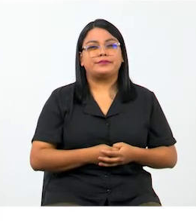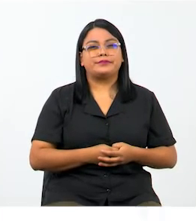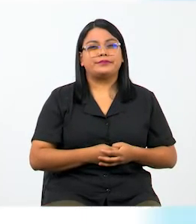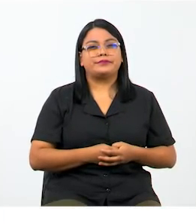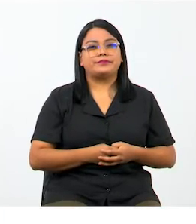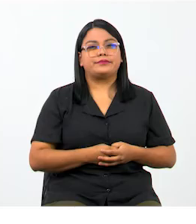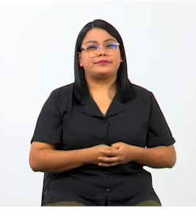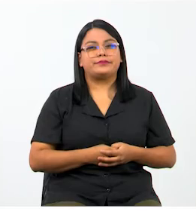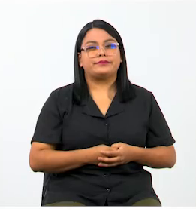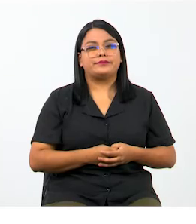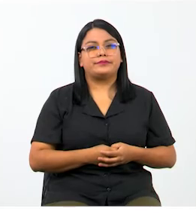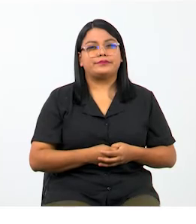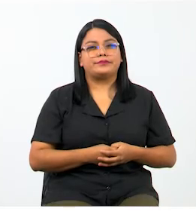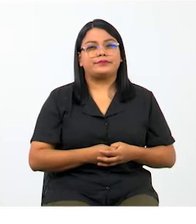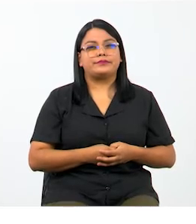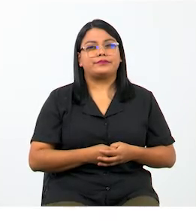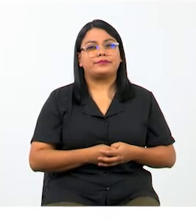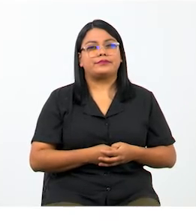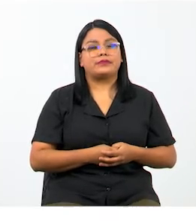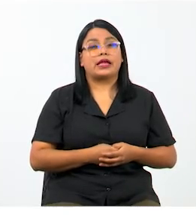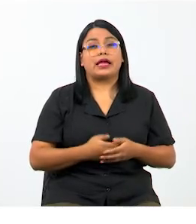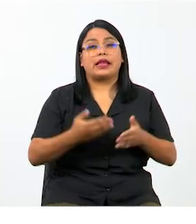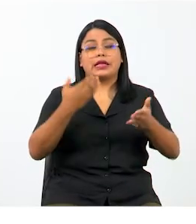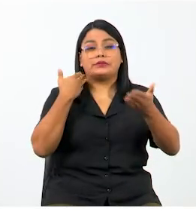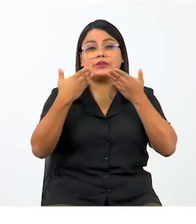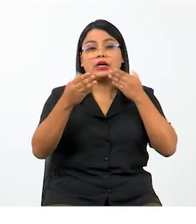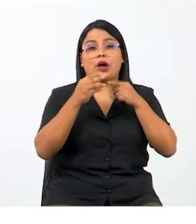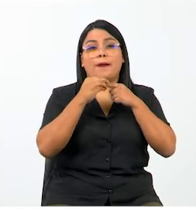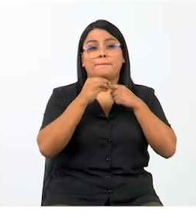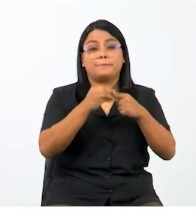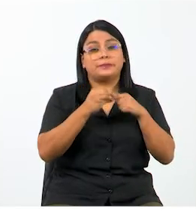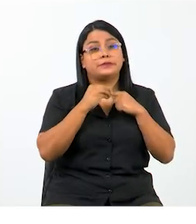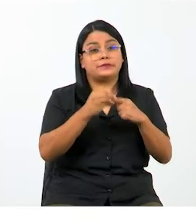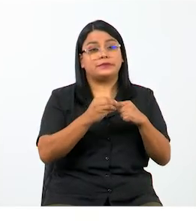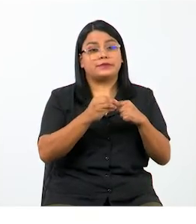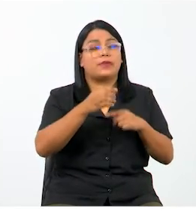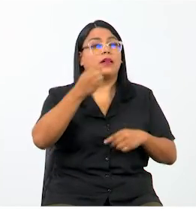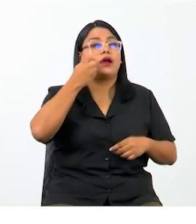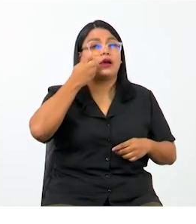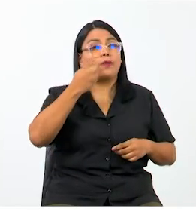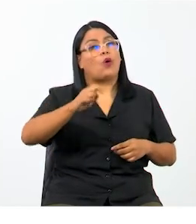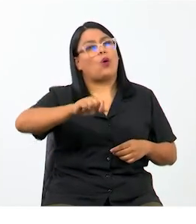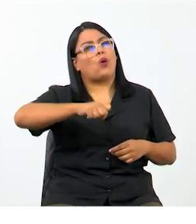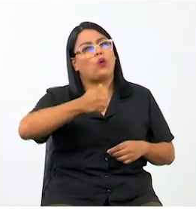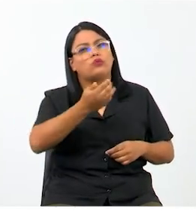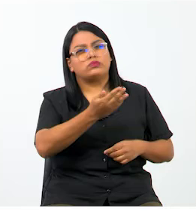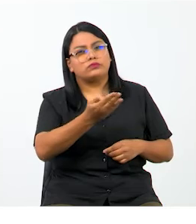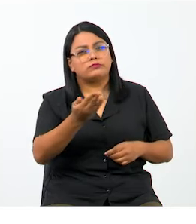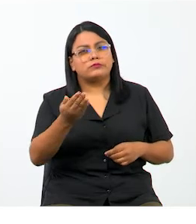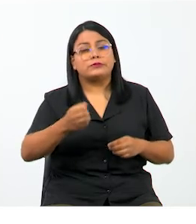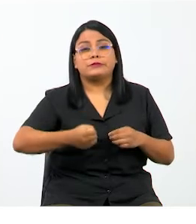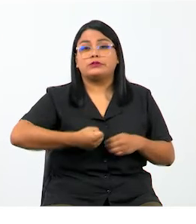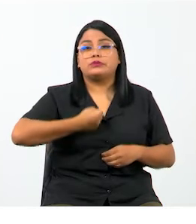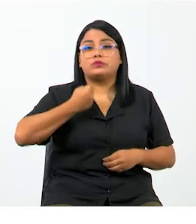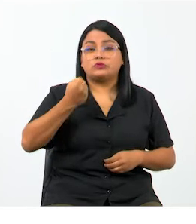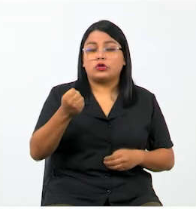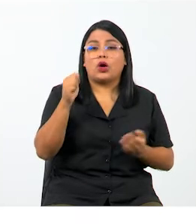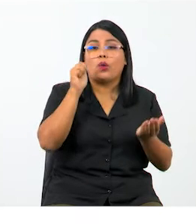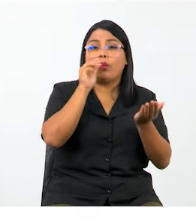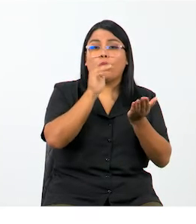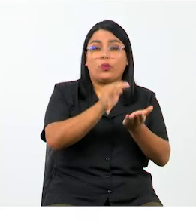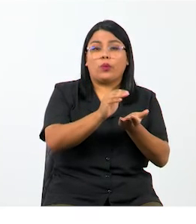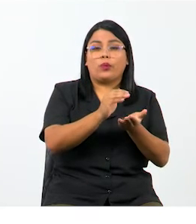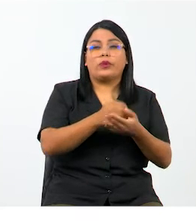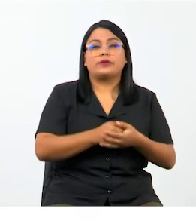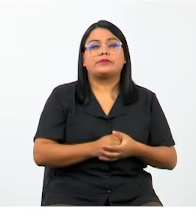En las orientaciones específicas se encuentran otros aspectos esenciales de la unidad. En el ejemplo que